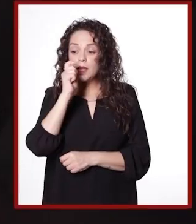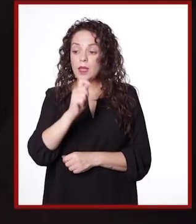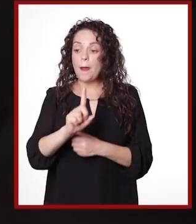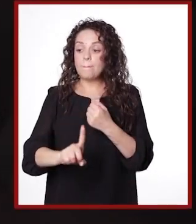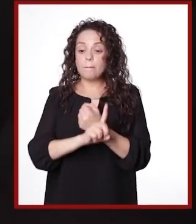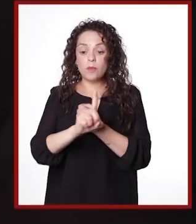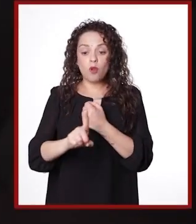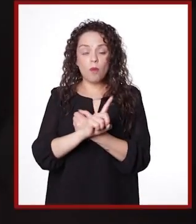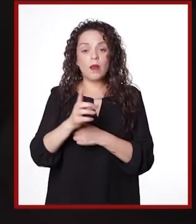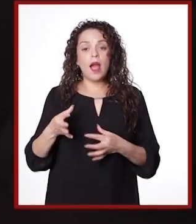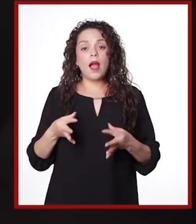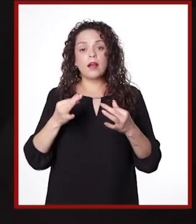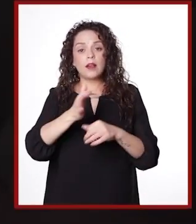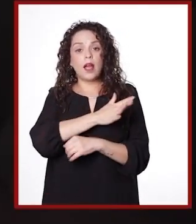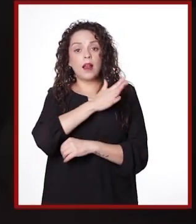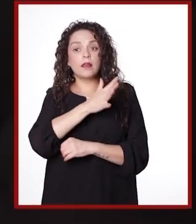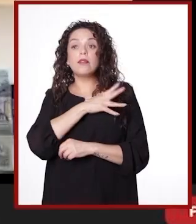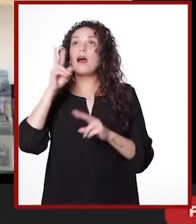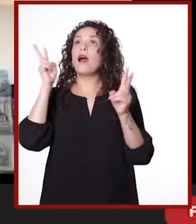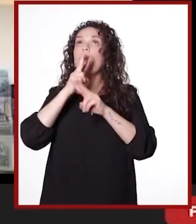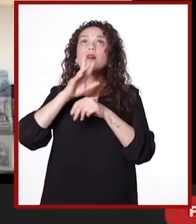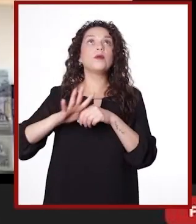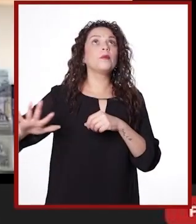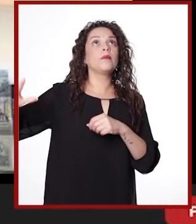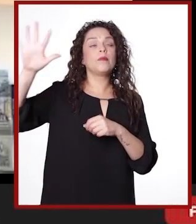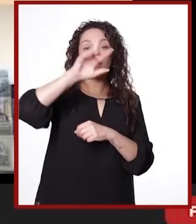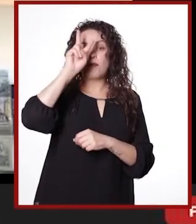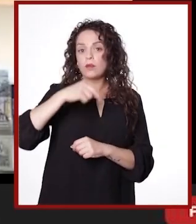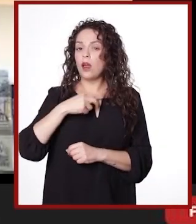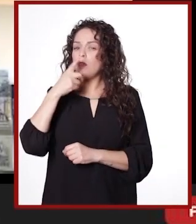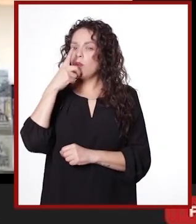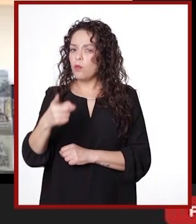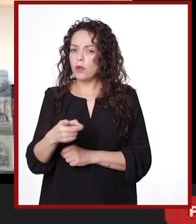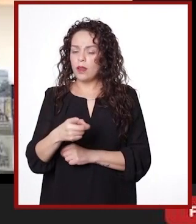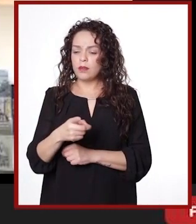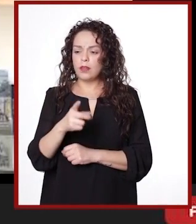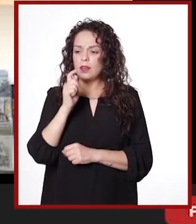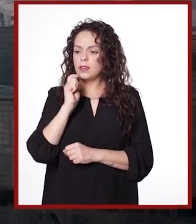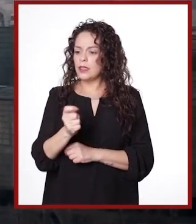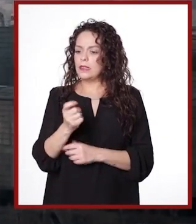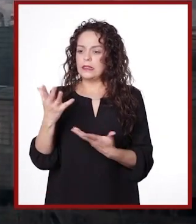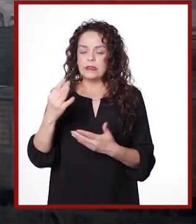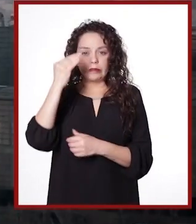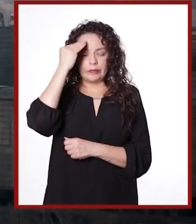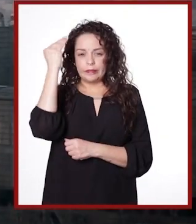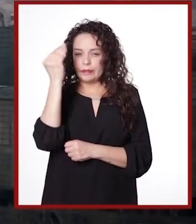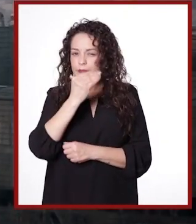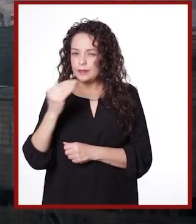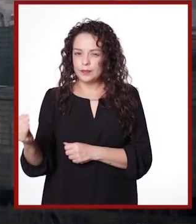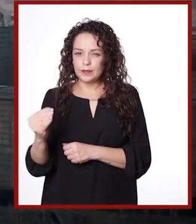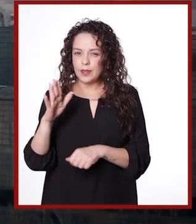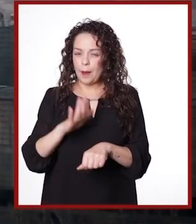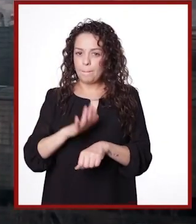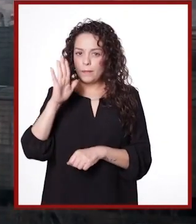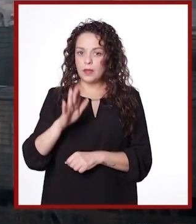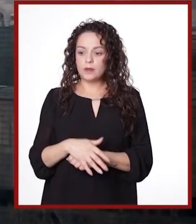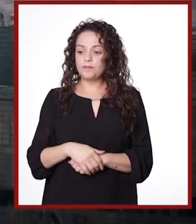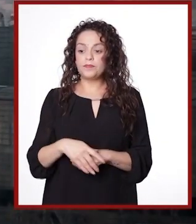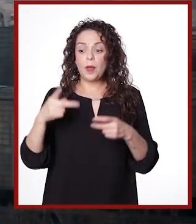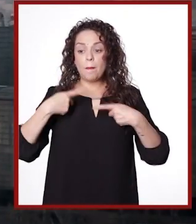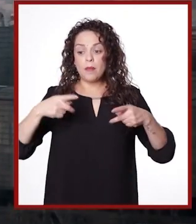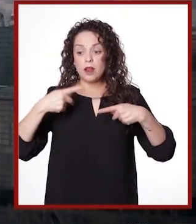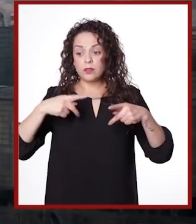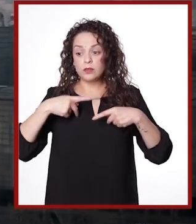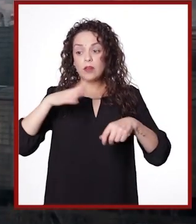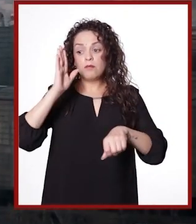calidad del aire. Voy a decir un dato desolador, que me mata de dolor, que es más gente se muere en